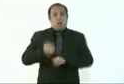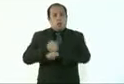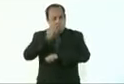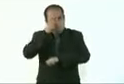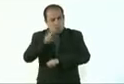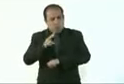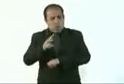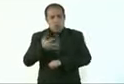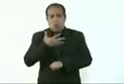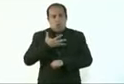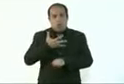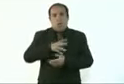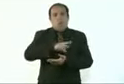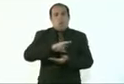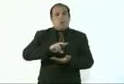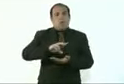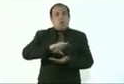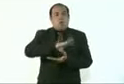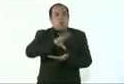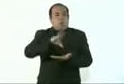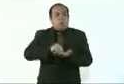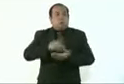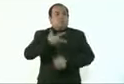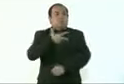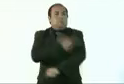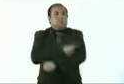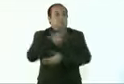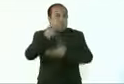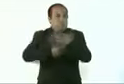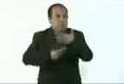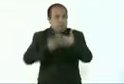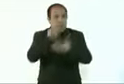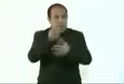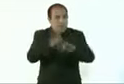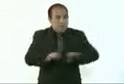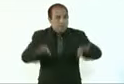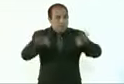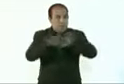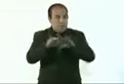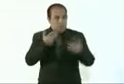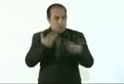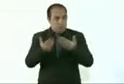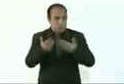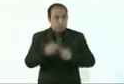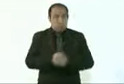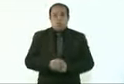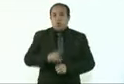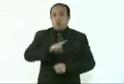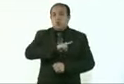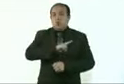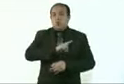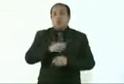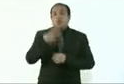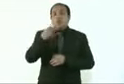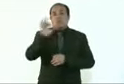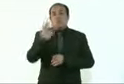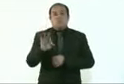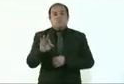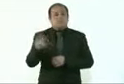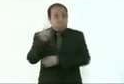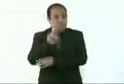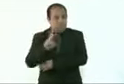no tenían su esquema completo de vacunación. Y esto es particularmente relevante cuando lo comparamos con que solo el 4% de la